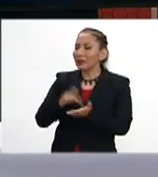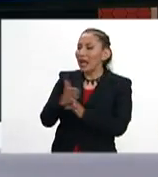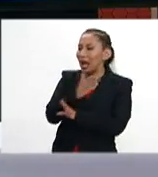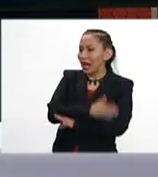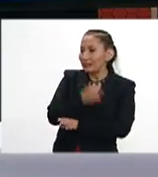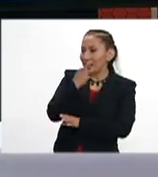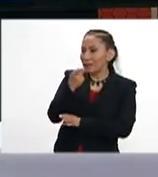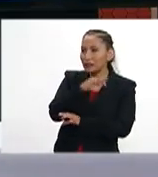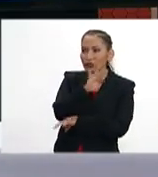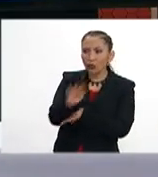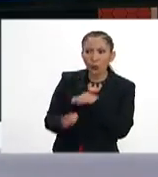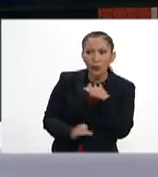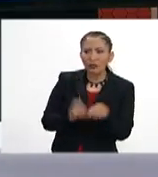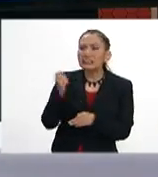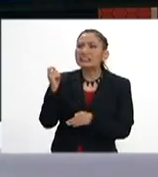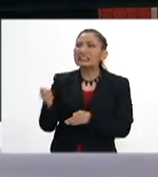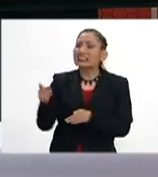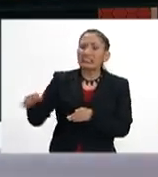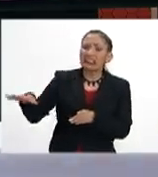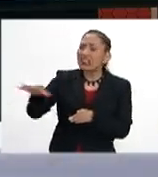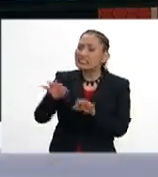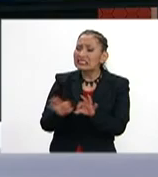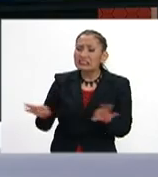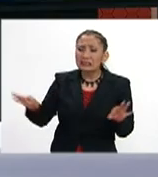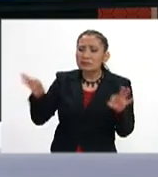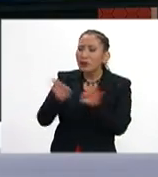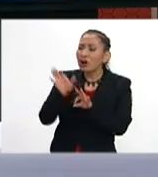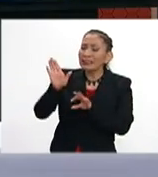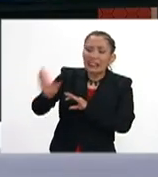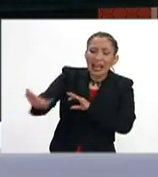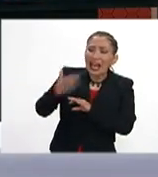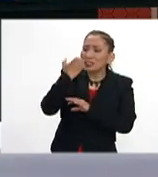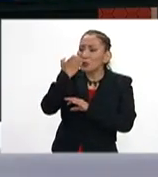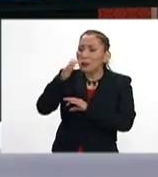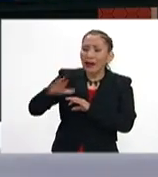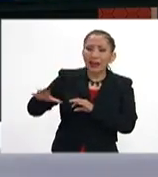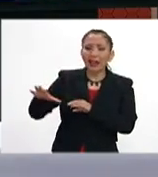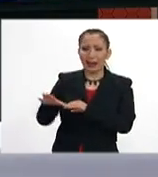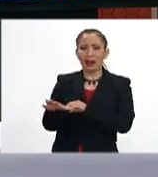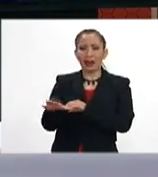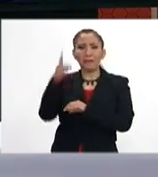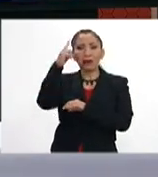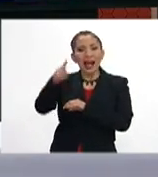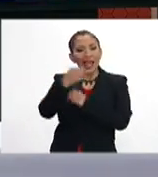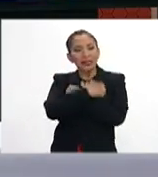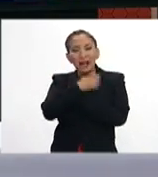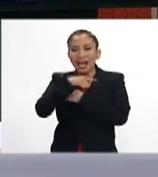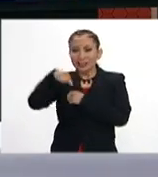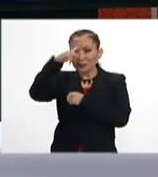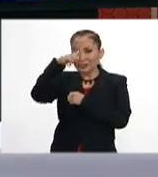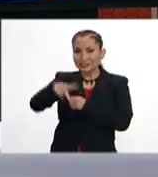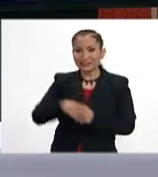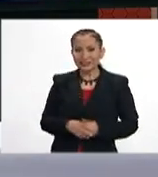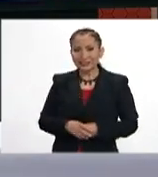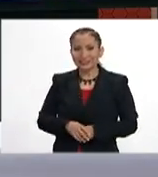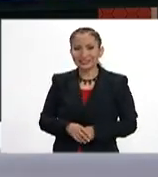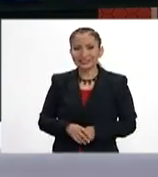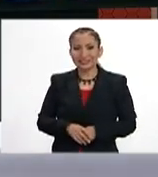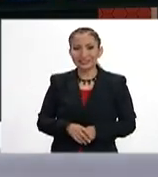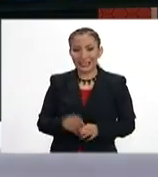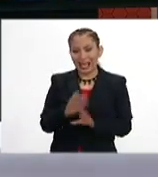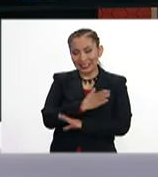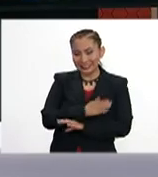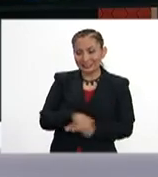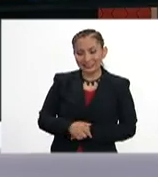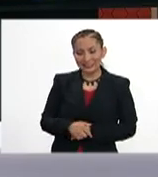para hablarnos de toda esta importancia que tiene esta gran institución para la educación de este país. Antes